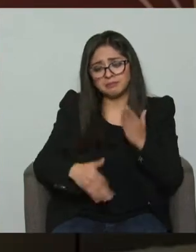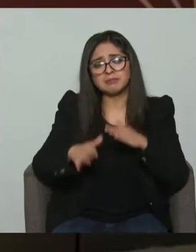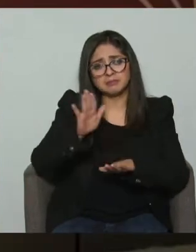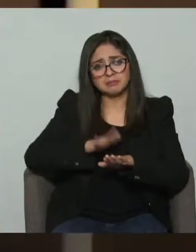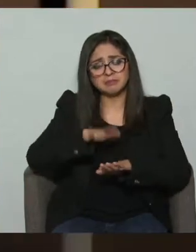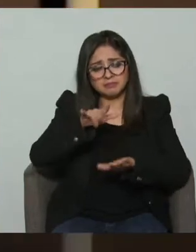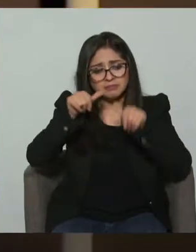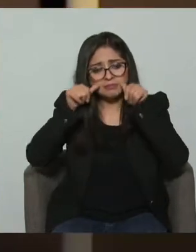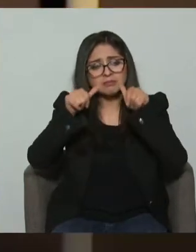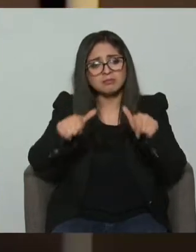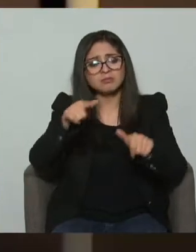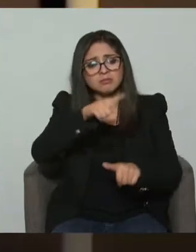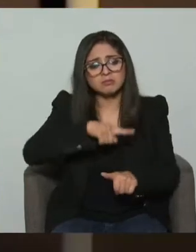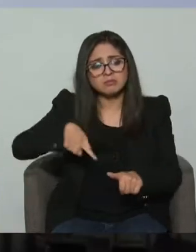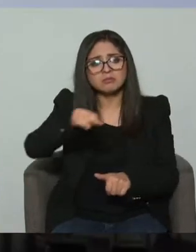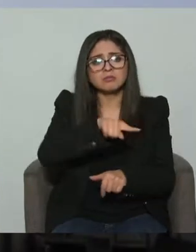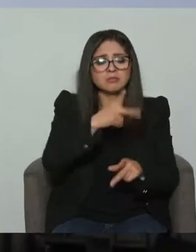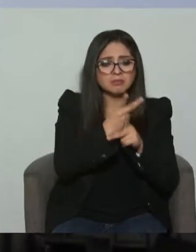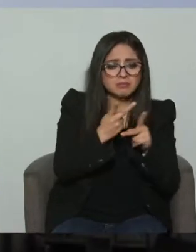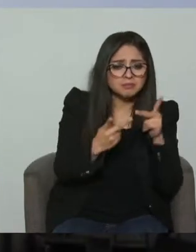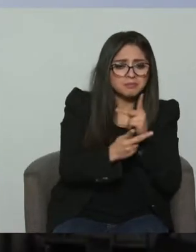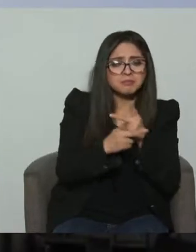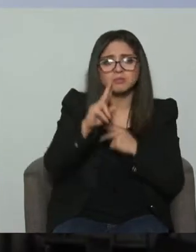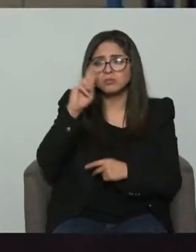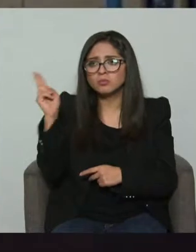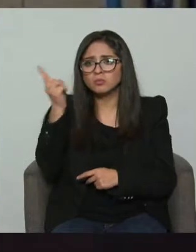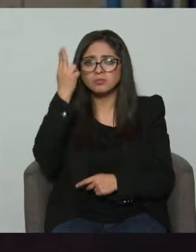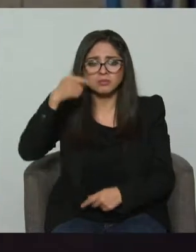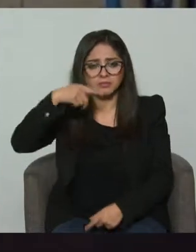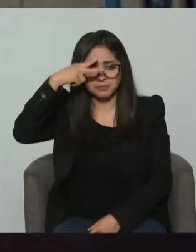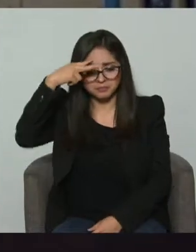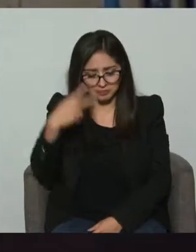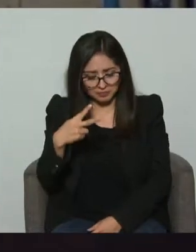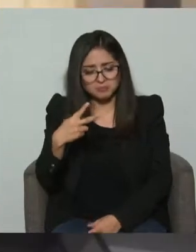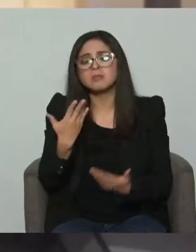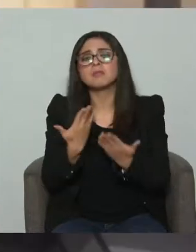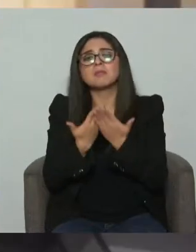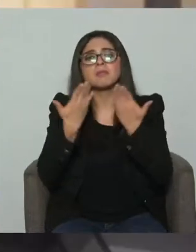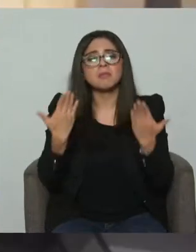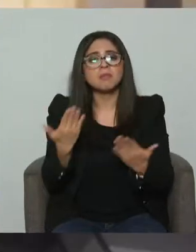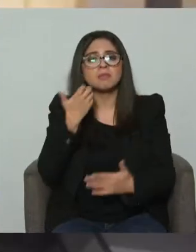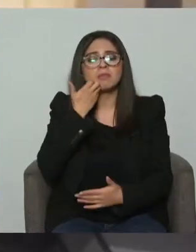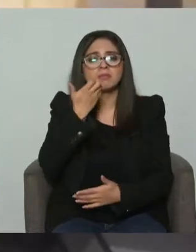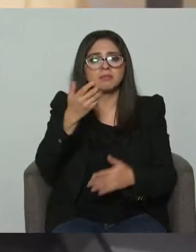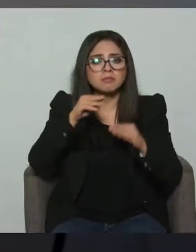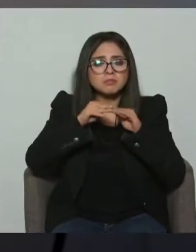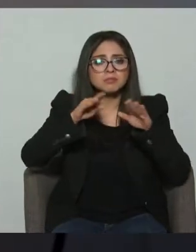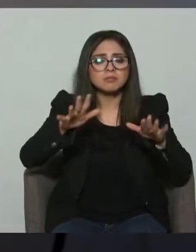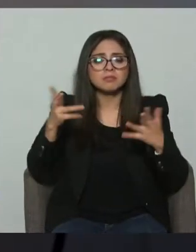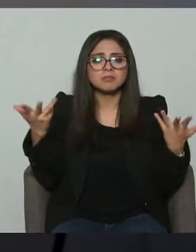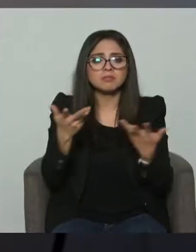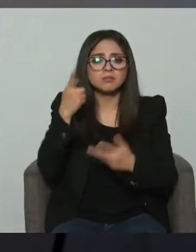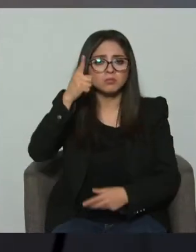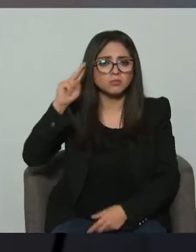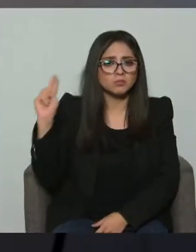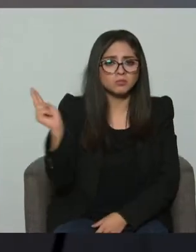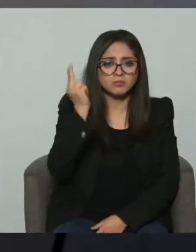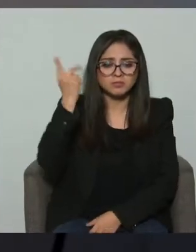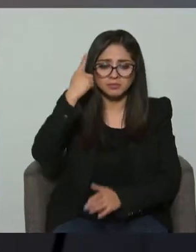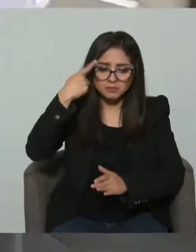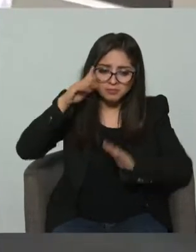también en media superior. La oferta que estamos haciendo es de una universidad de la salud con 2 carreras